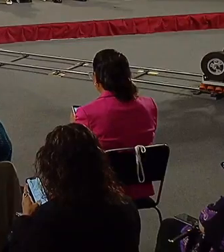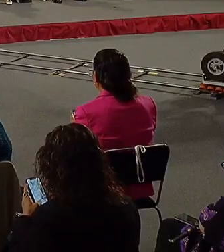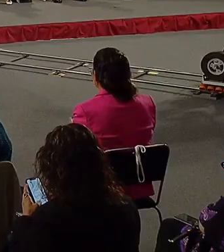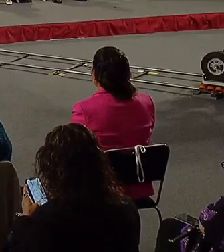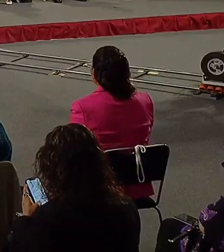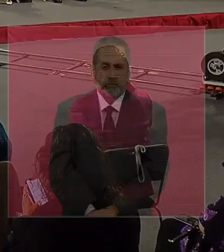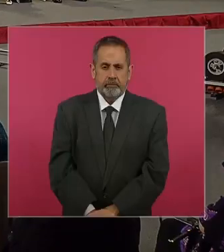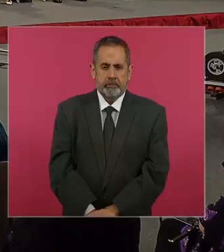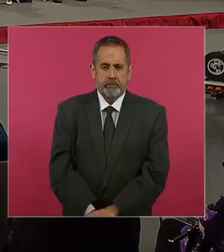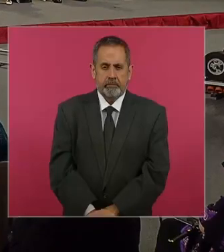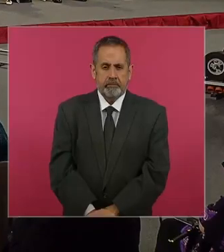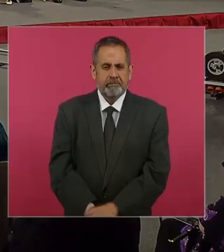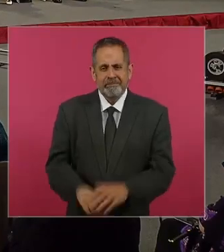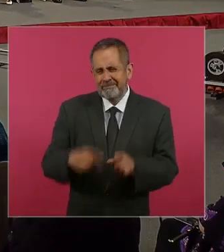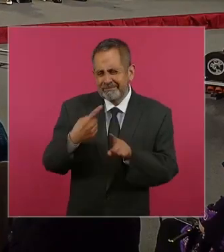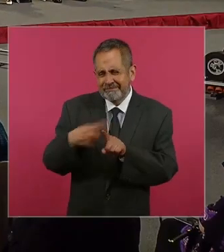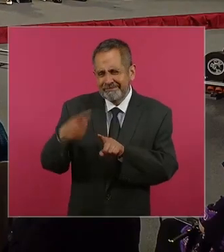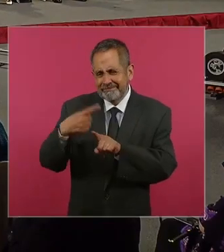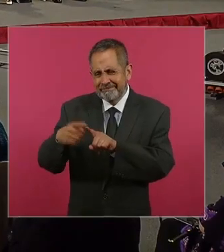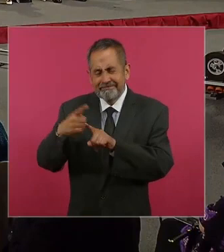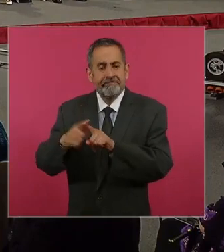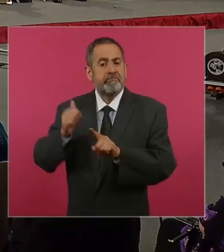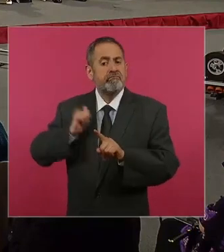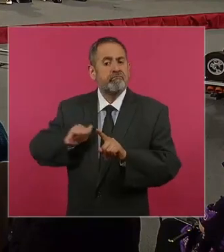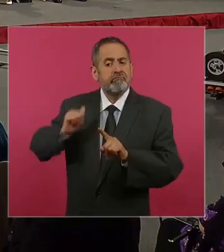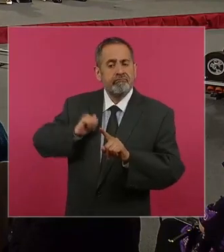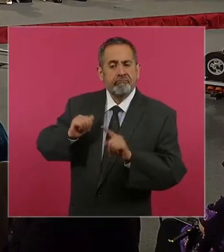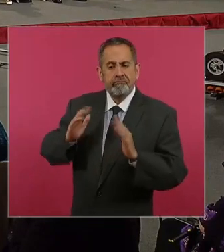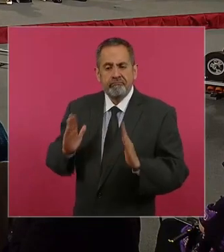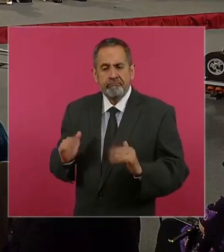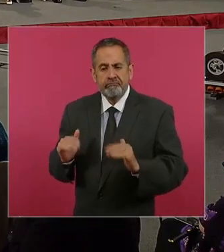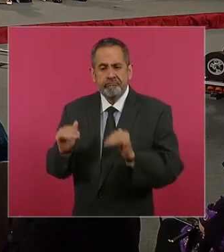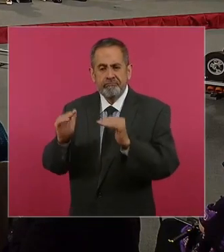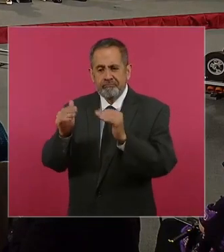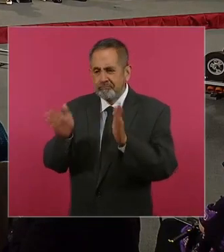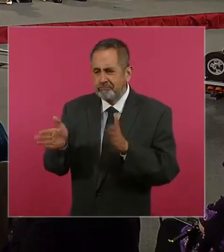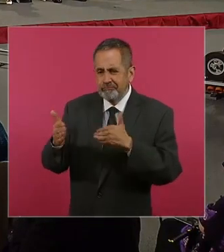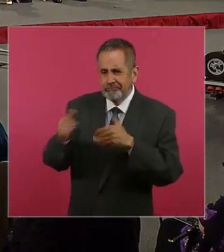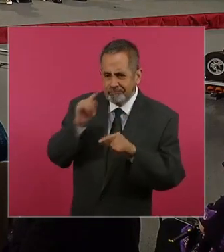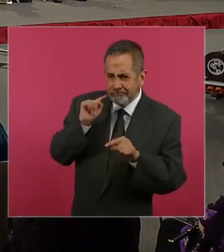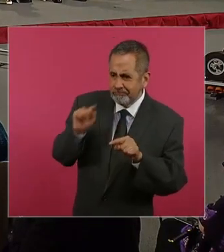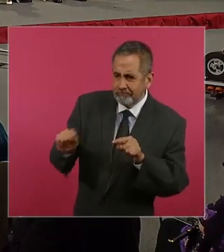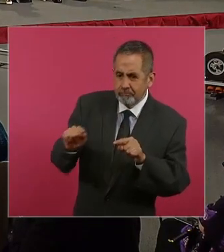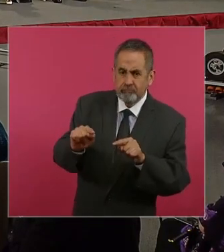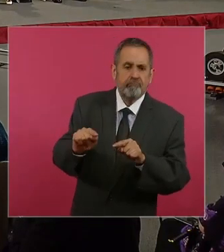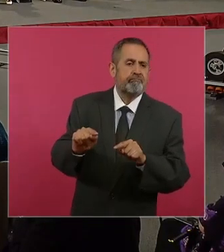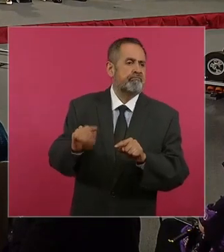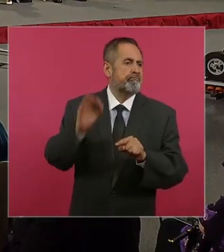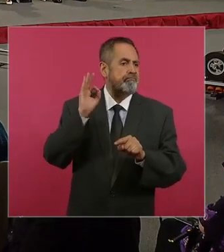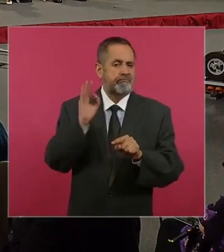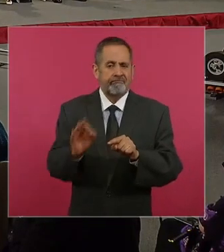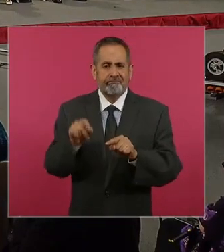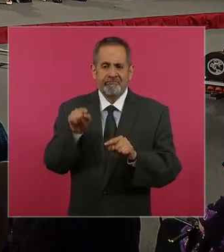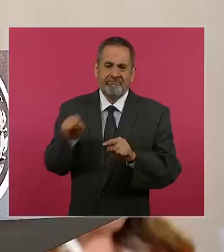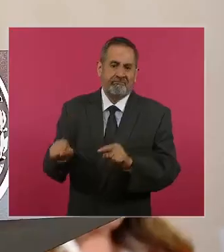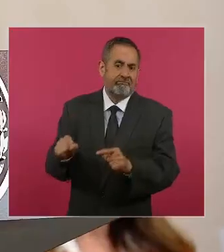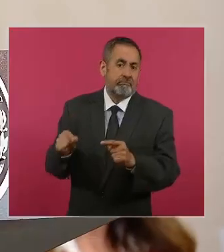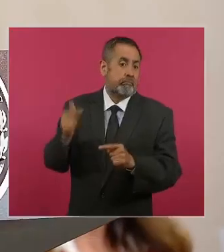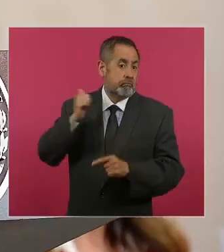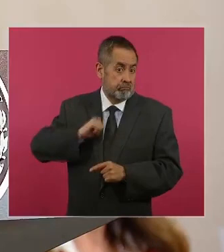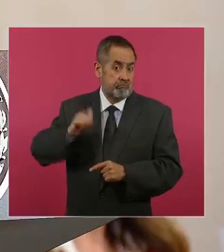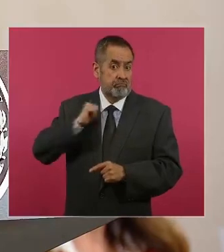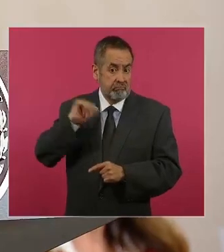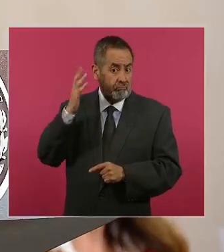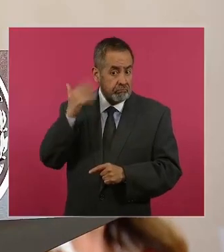y otra clase de construcciones que nos permiten asegurar que hubo una inmensa densidad de